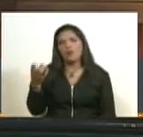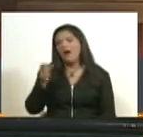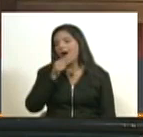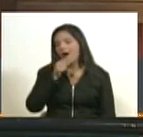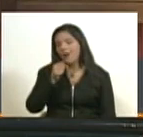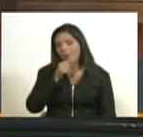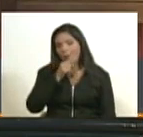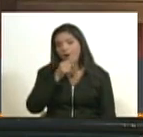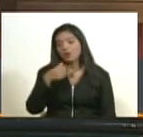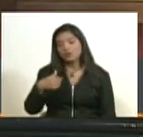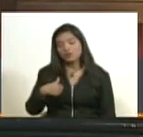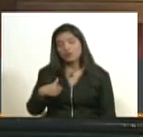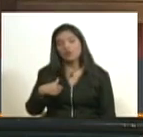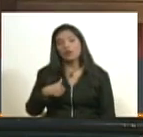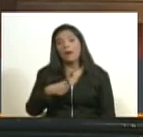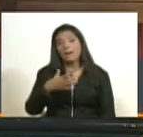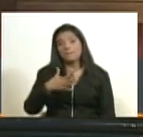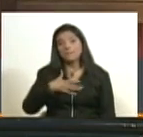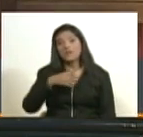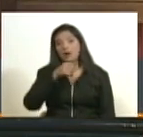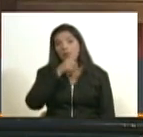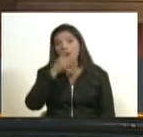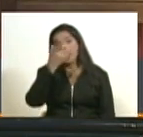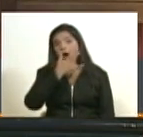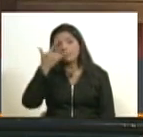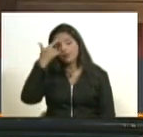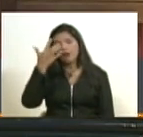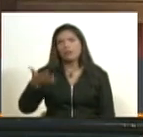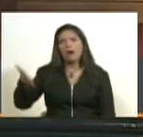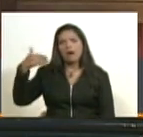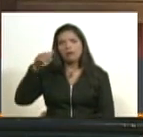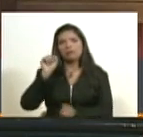Bisnieto soy de un africano que fue esclavo.